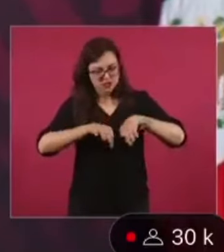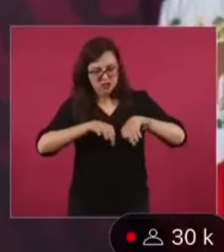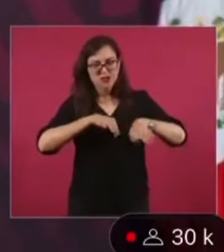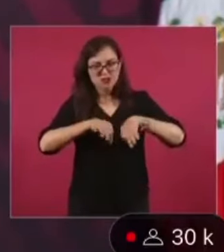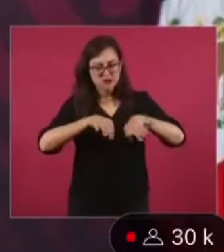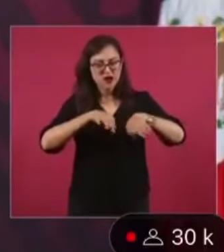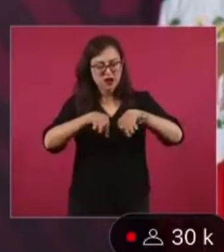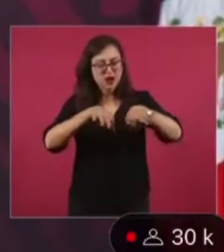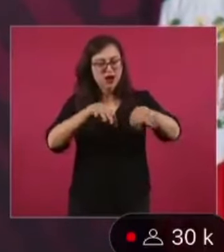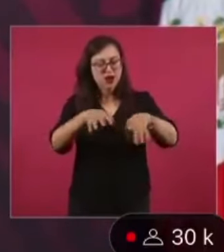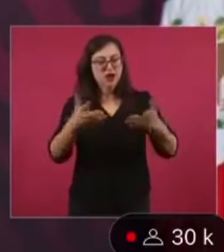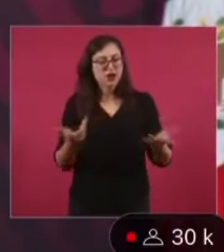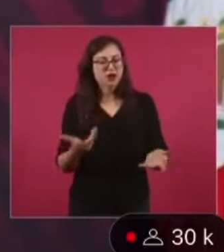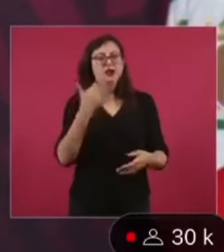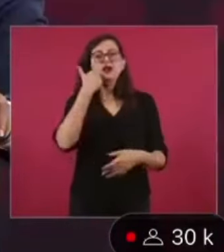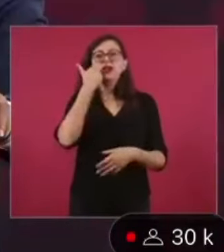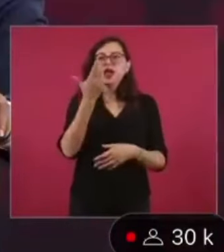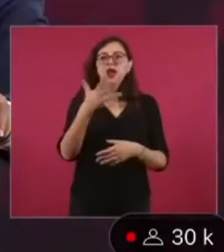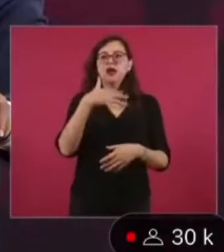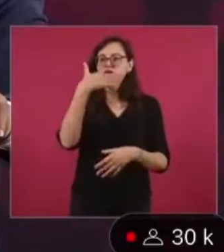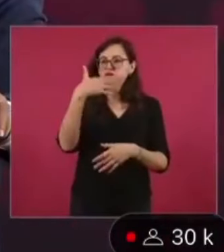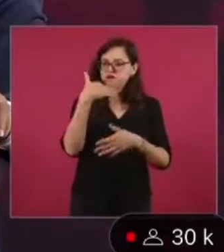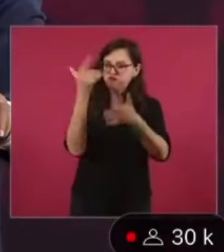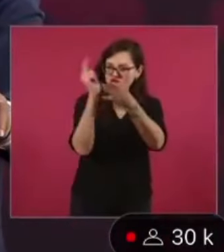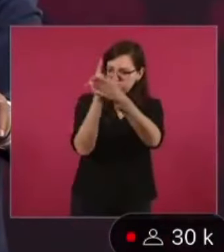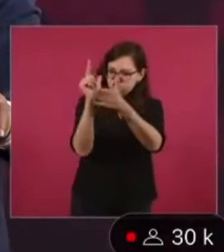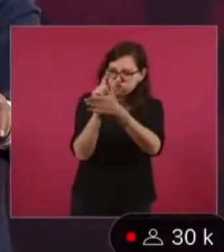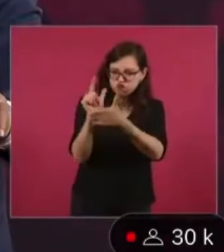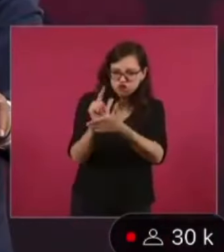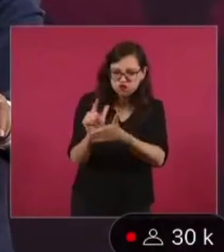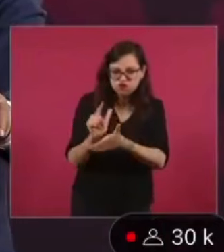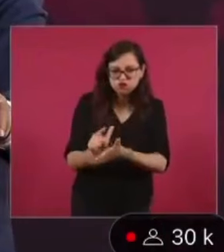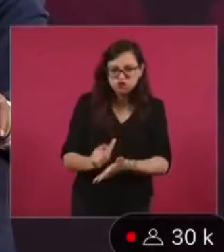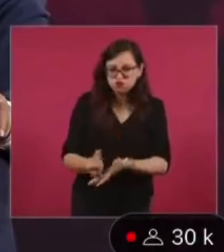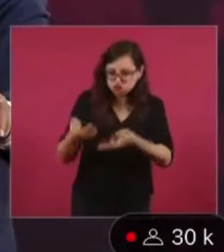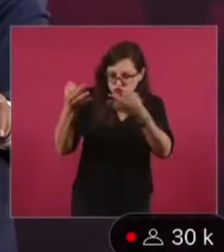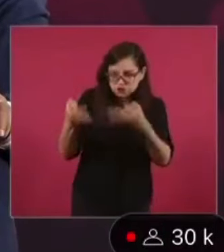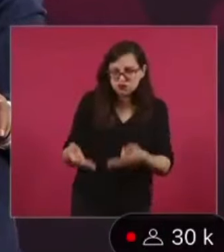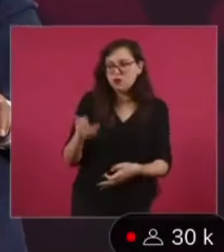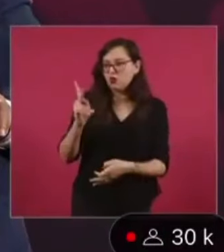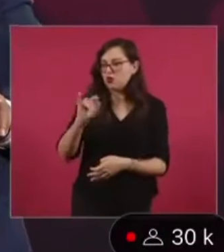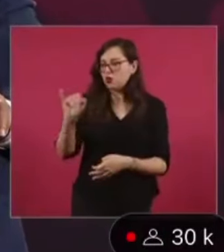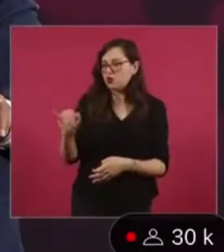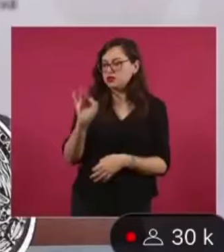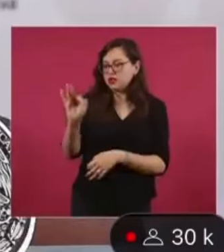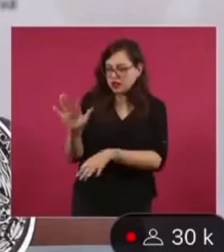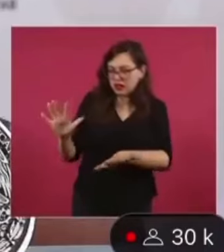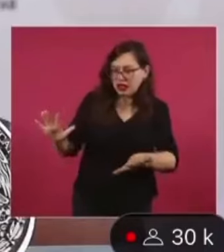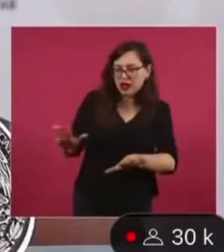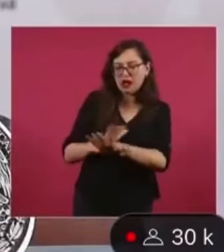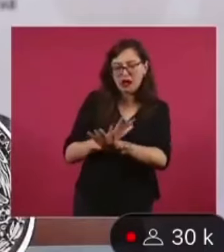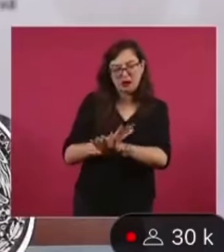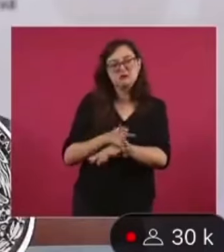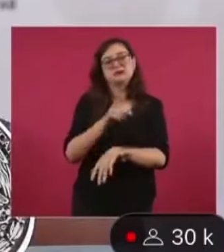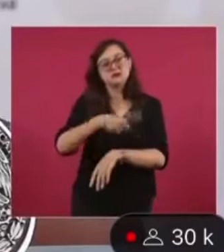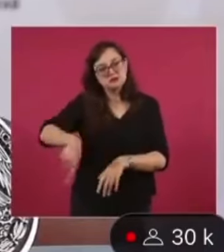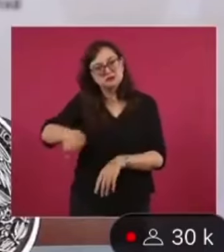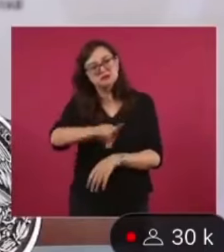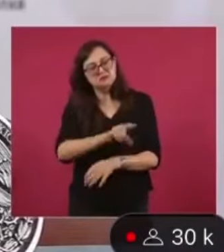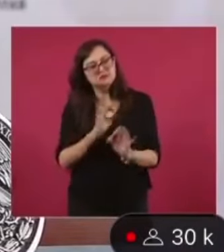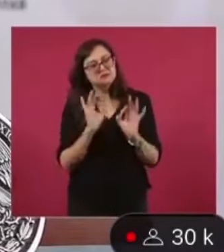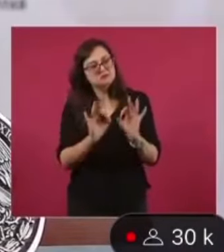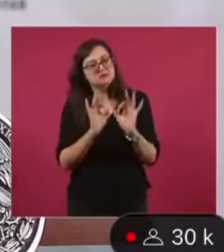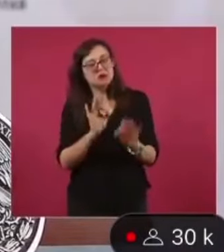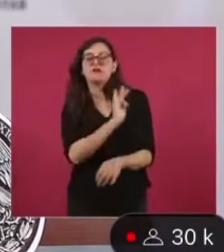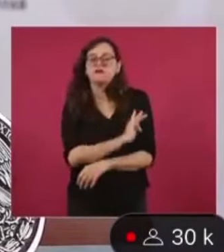esta noticia, AMLO ya reaccionó y aprovechó su conferencia matutina de este miércoles para felicitar a los legisladores, que reiteró al público en general